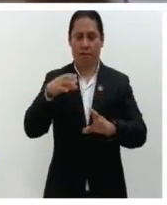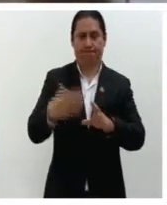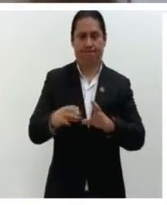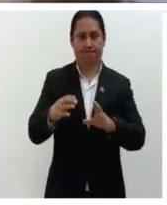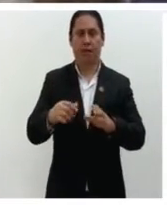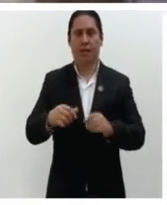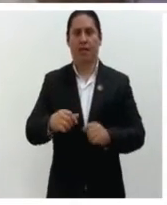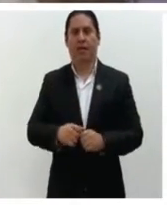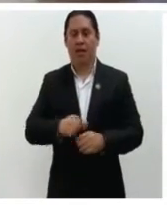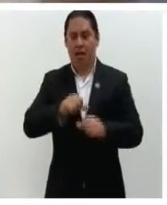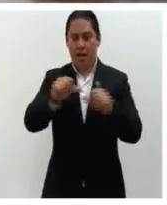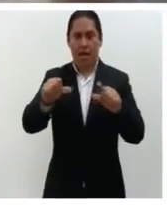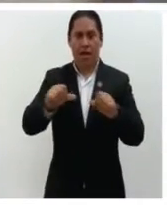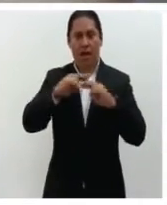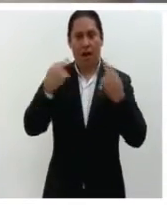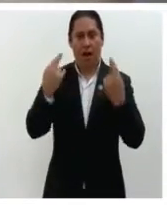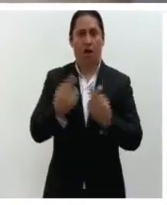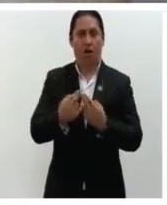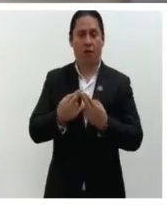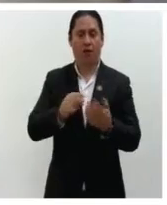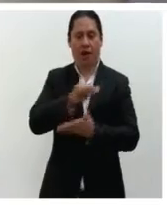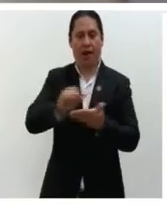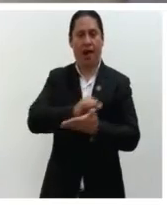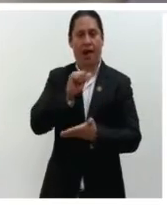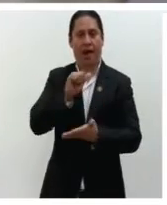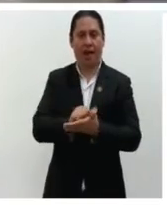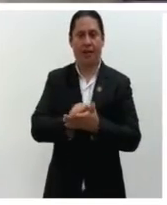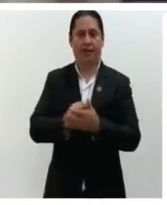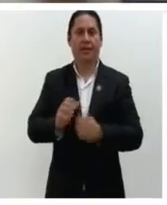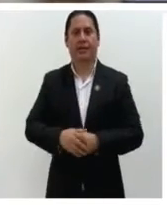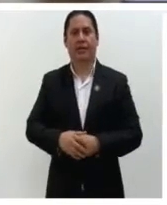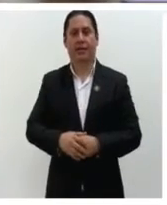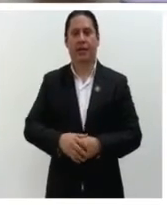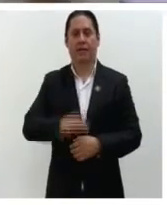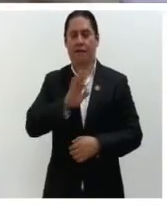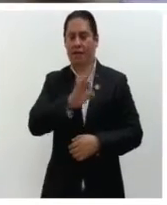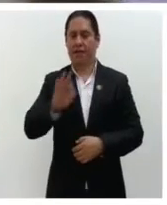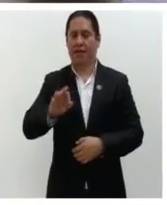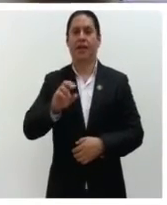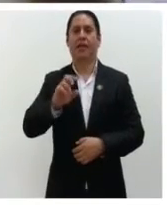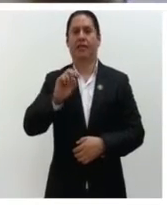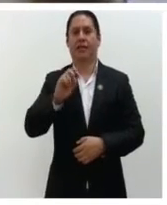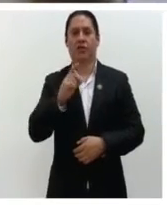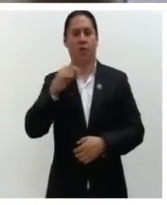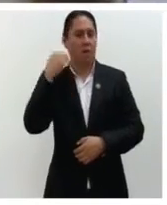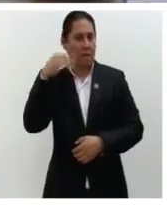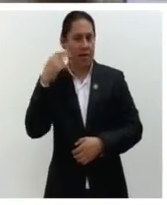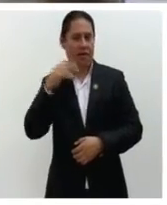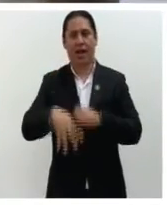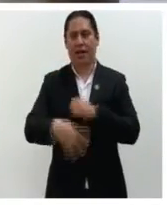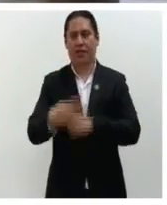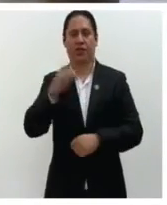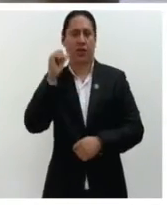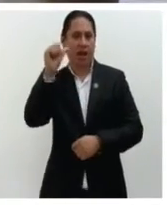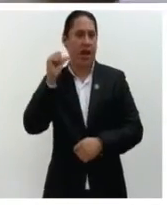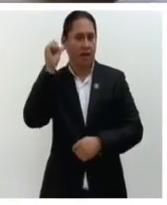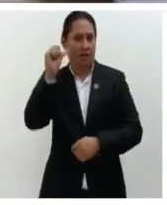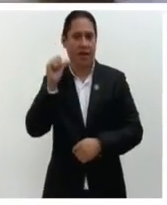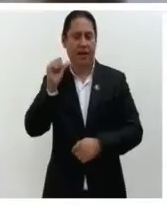cabildo extraordinarias número 79 y 81 de fecha 31 de marzo y 14 de abril del presente